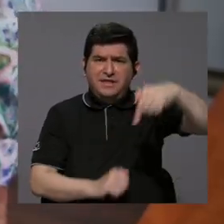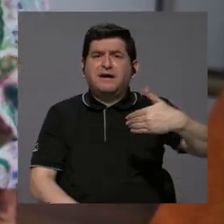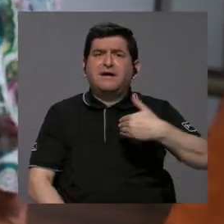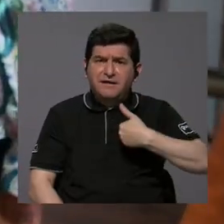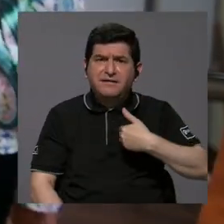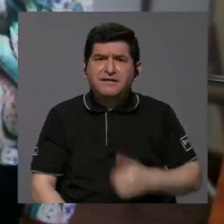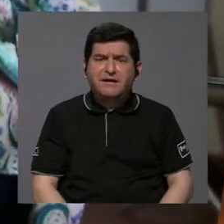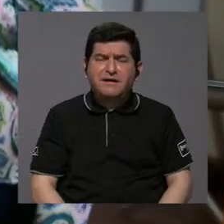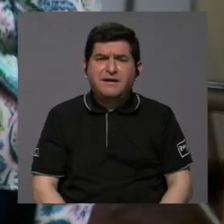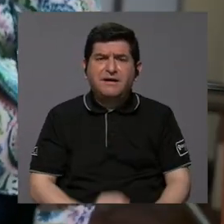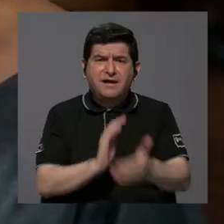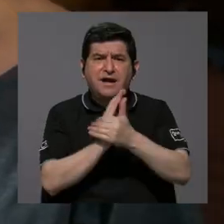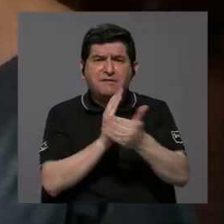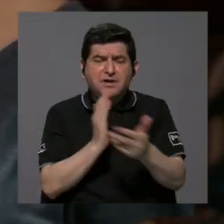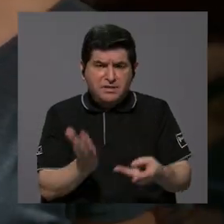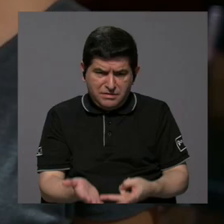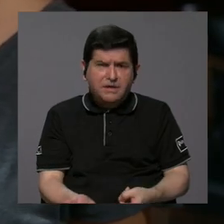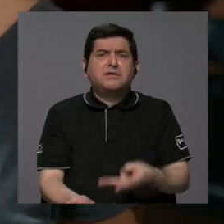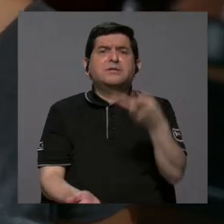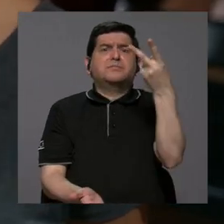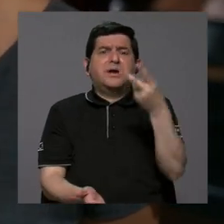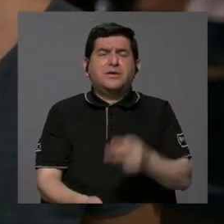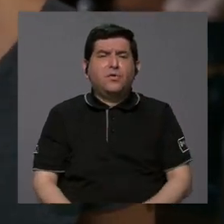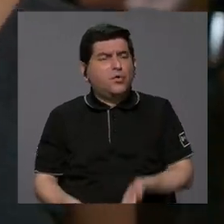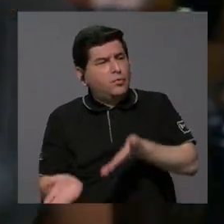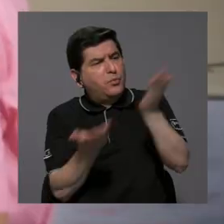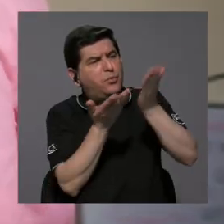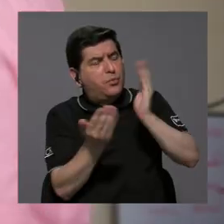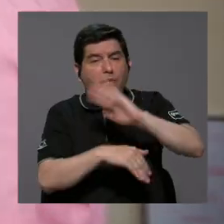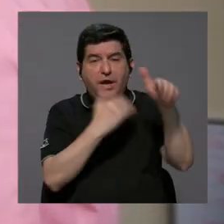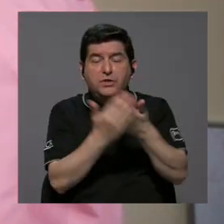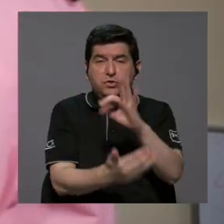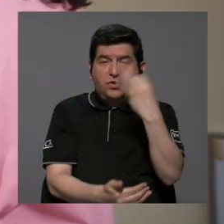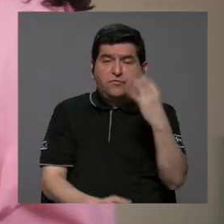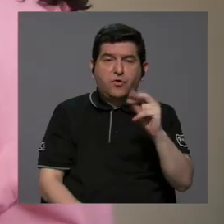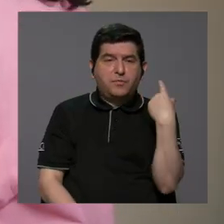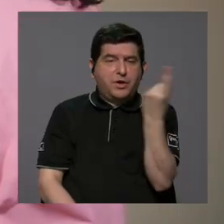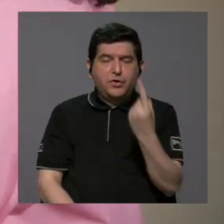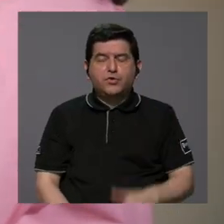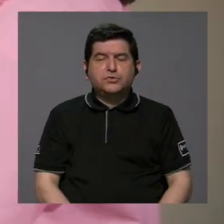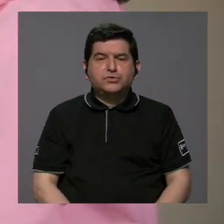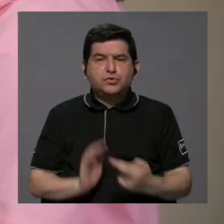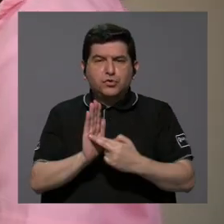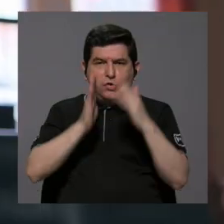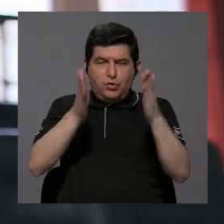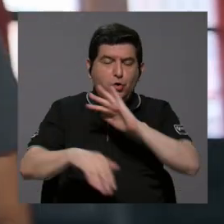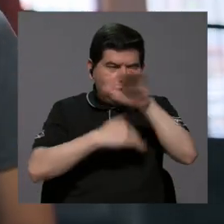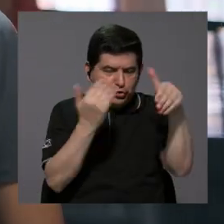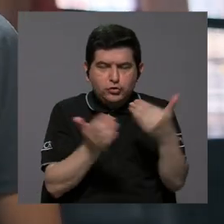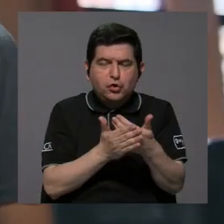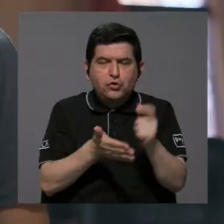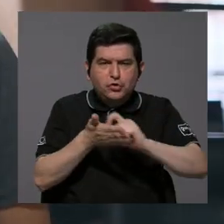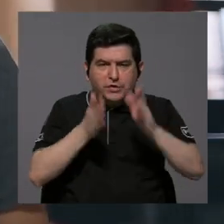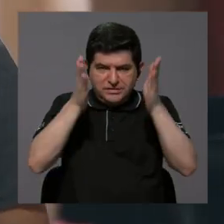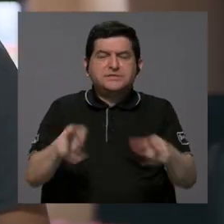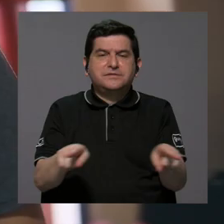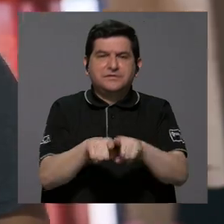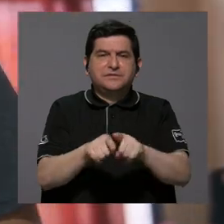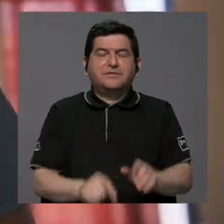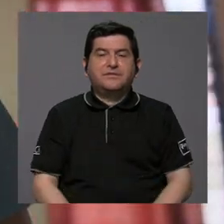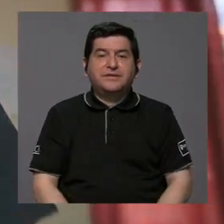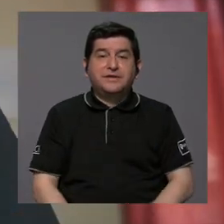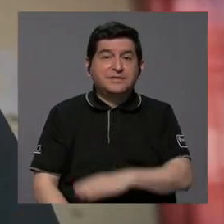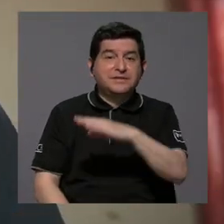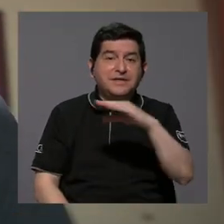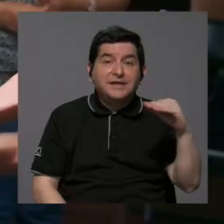es un talento que vale la pena exportar El Talento en todo sentido no solamente los intérpretes los creadores todo y es importante que